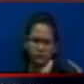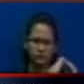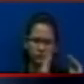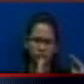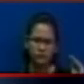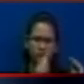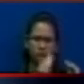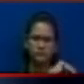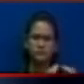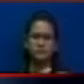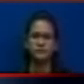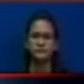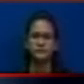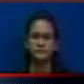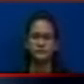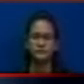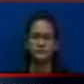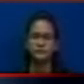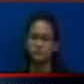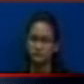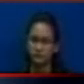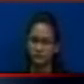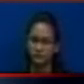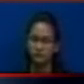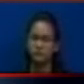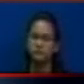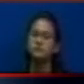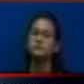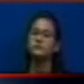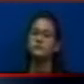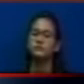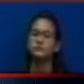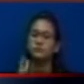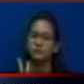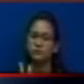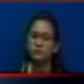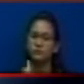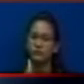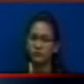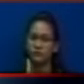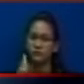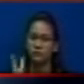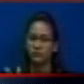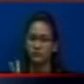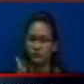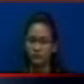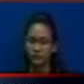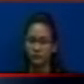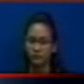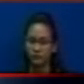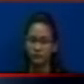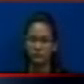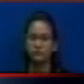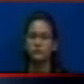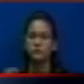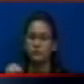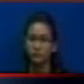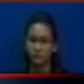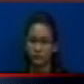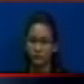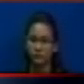resguardo domiciliar. Quedan, por tanto, 12 personas a las que se suman